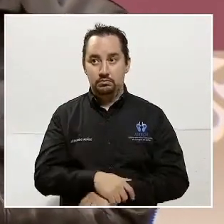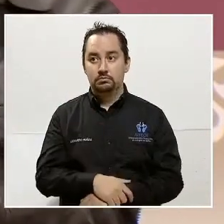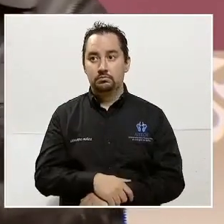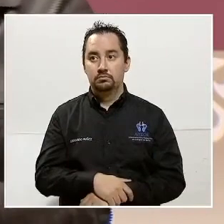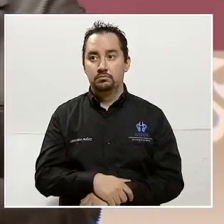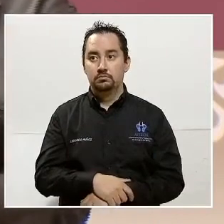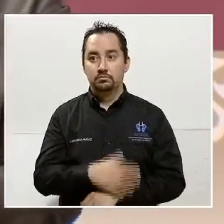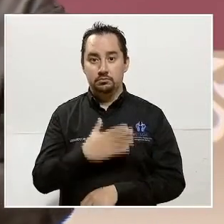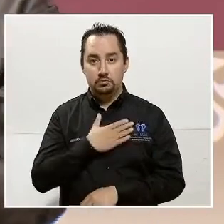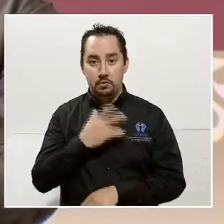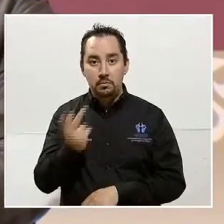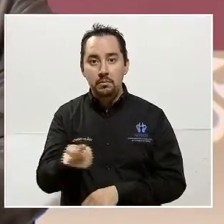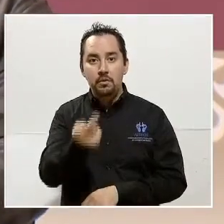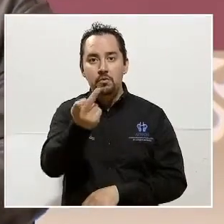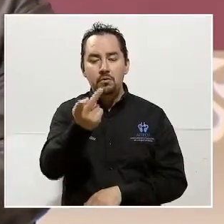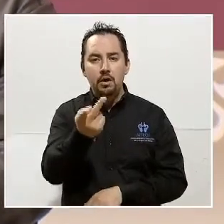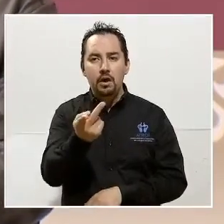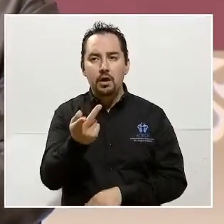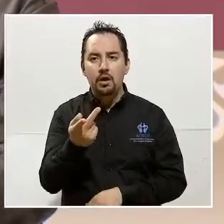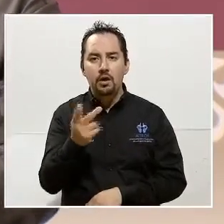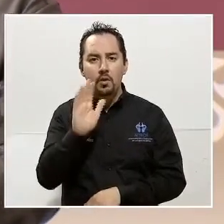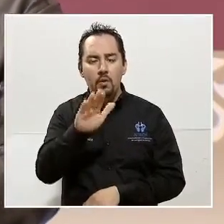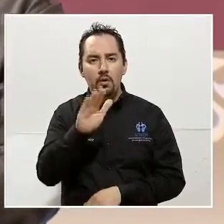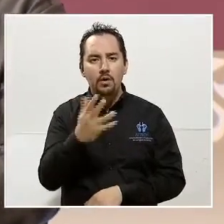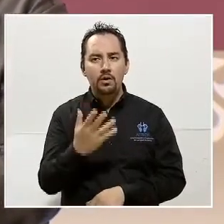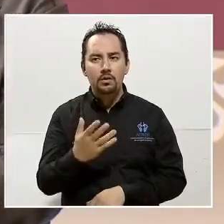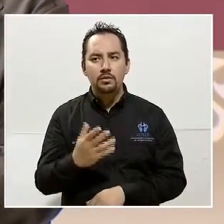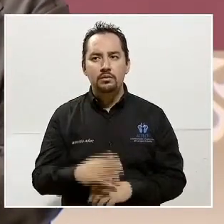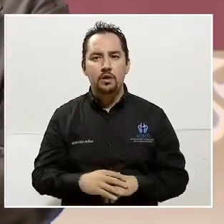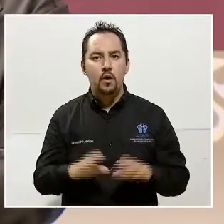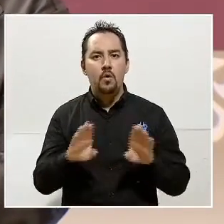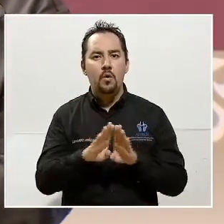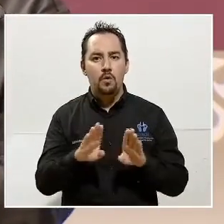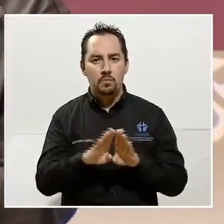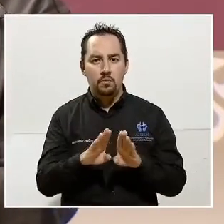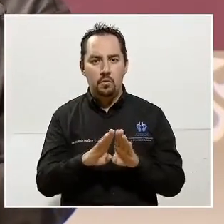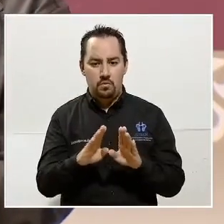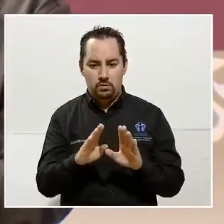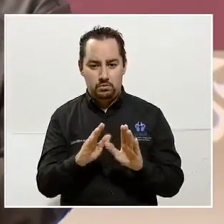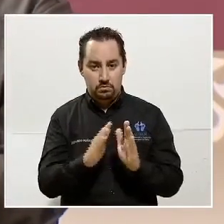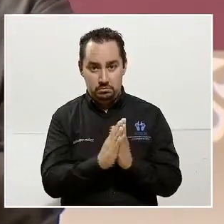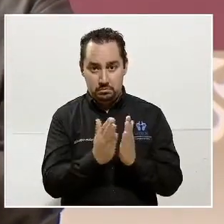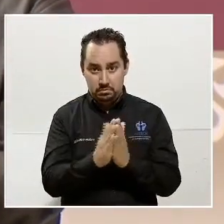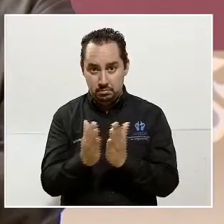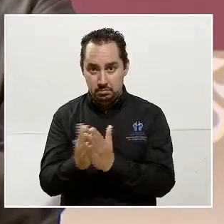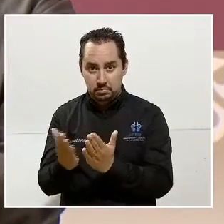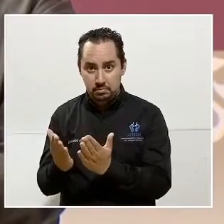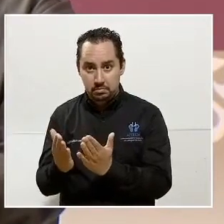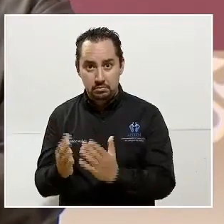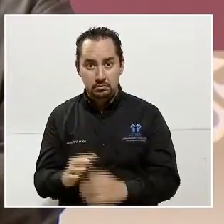Le pregunté cómo están los archivos, si